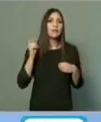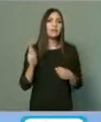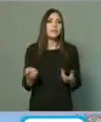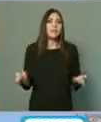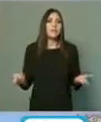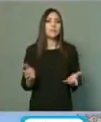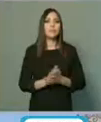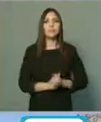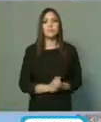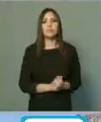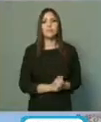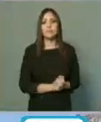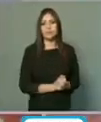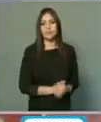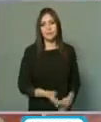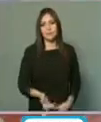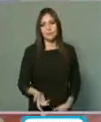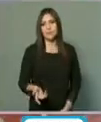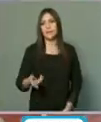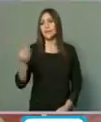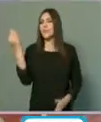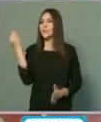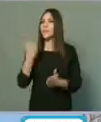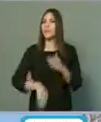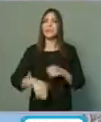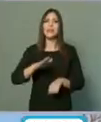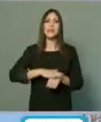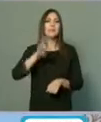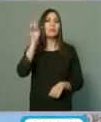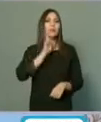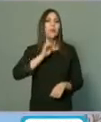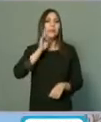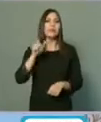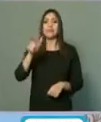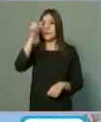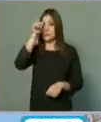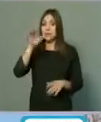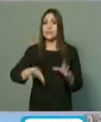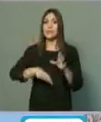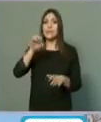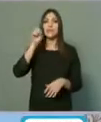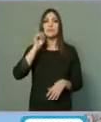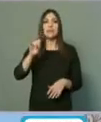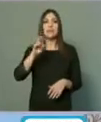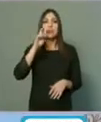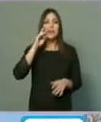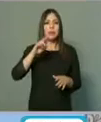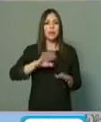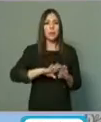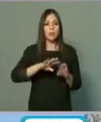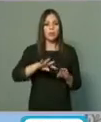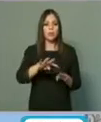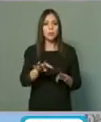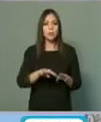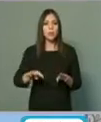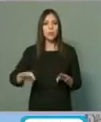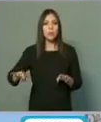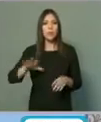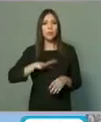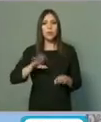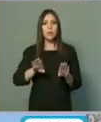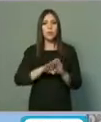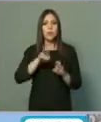pues dejar muy claro es que faltan muchas evidencias. Lo que se ha encontrado es esta sonda que se llama Mars Express Orbiter, que tiene